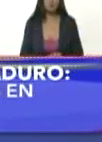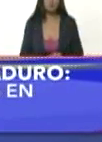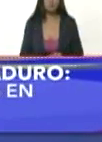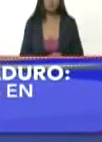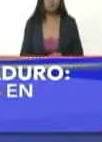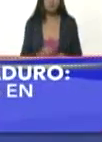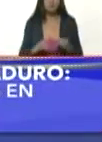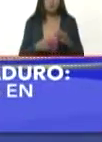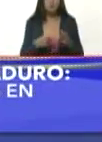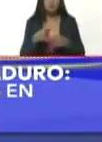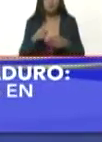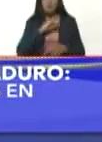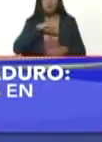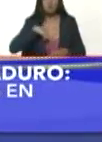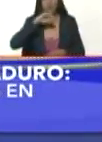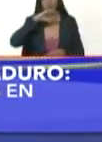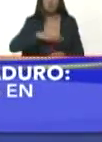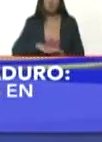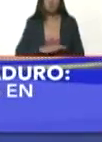descollantes en nuestra historia.